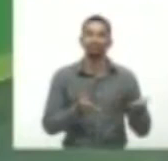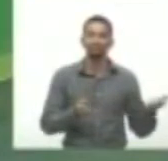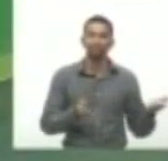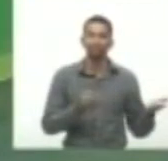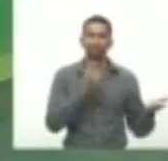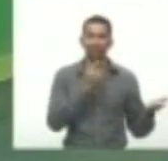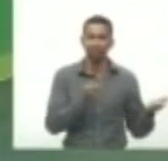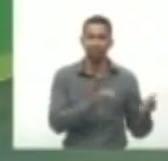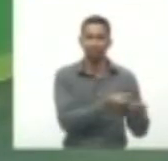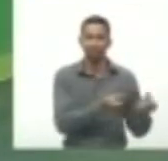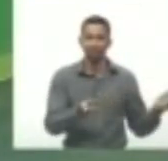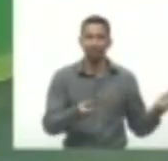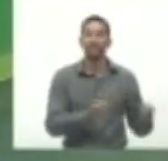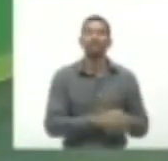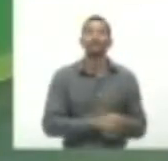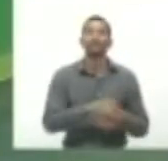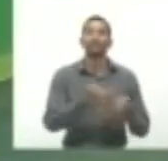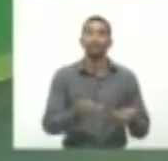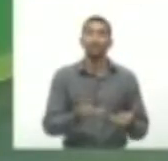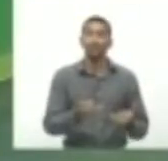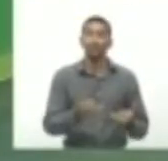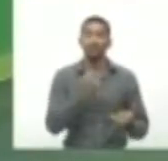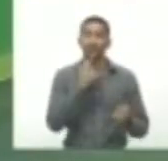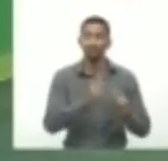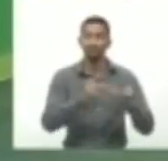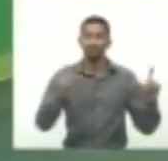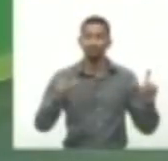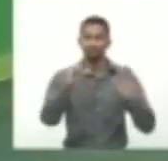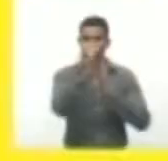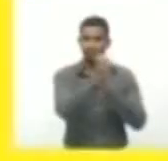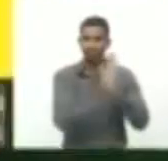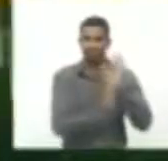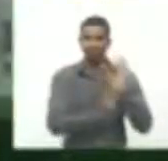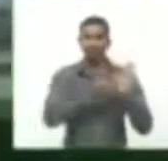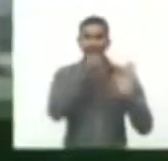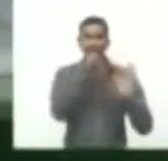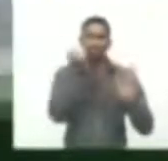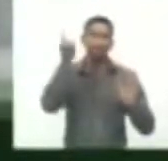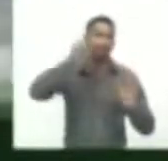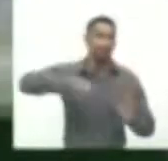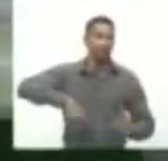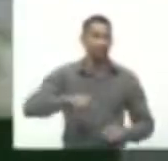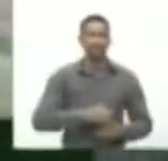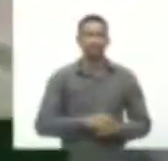@lasnoticias630, aquí están los titulares que en el día de hoy están haciendo noticia.